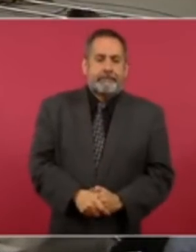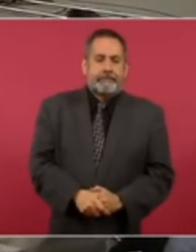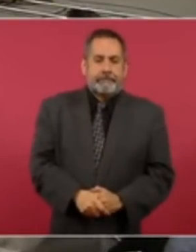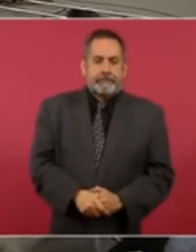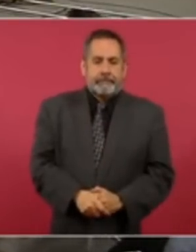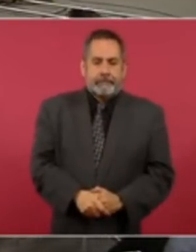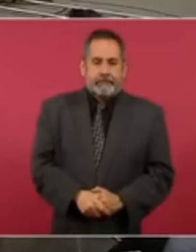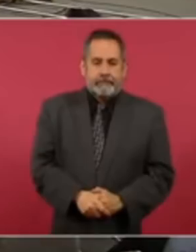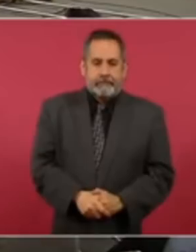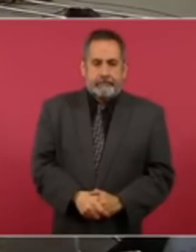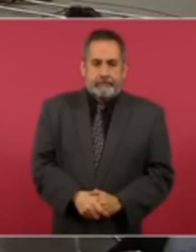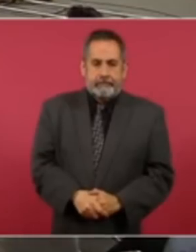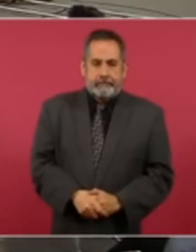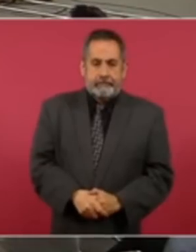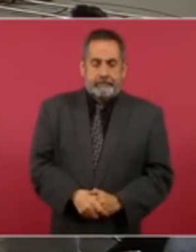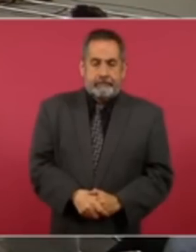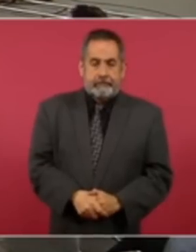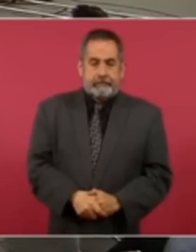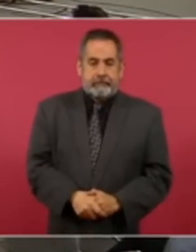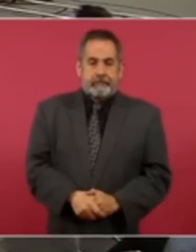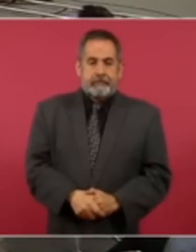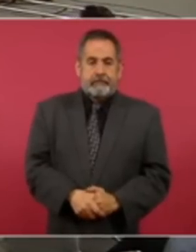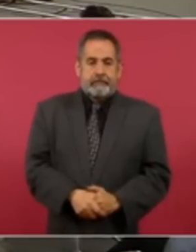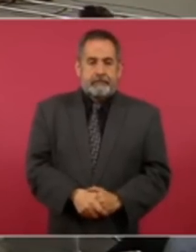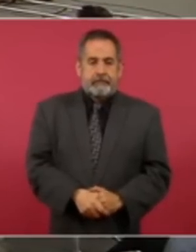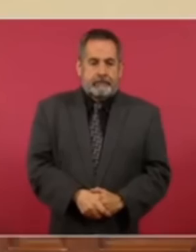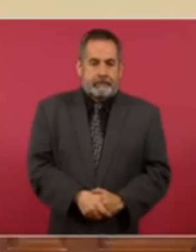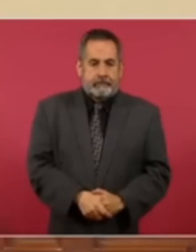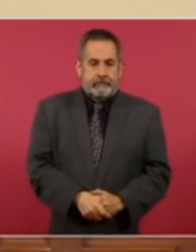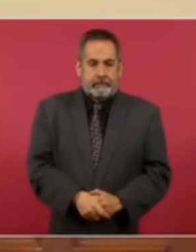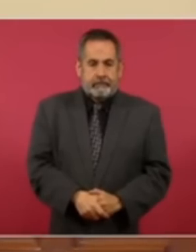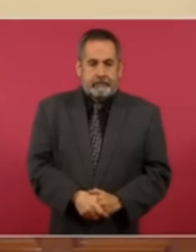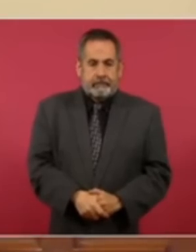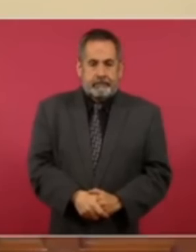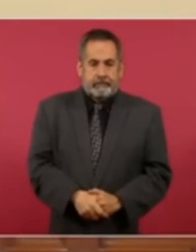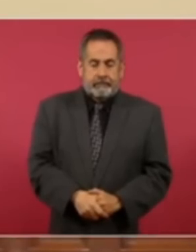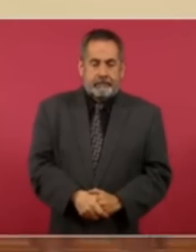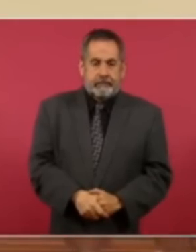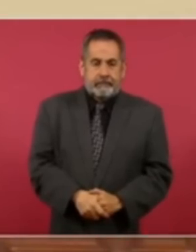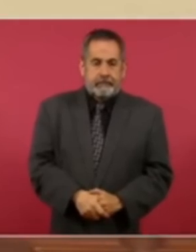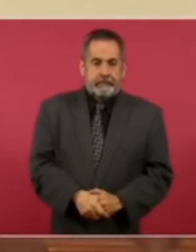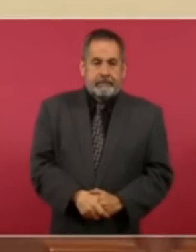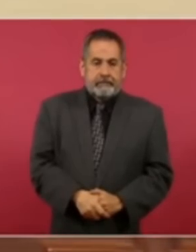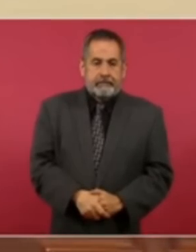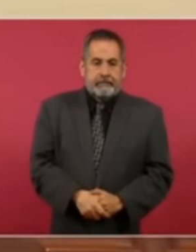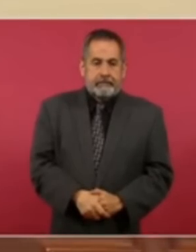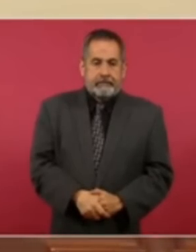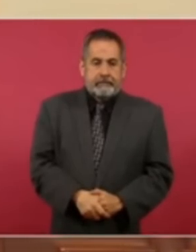Ojalá. Respuesta a un tuit. ¿A quién? A un tuit ahí. Que ya le toca al sur y responde.